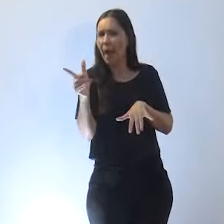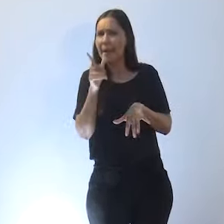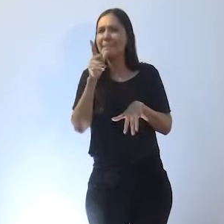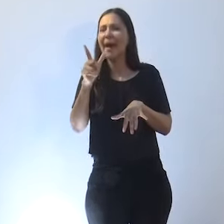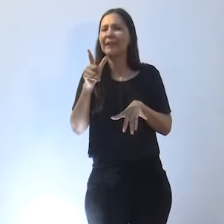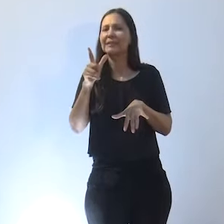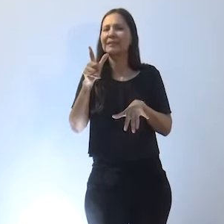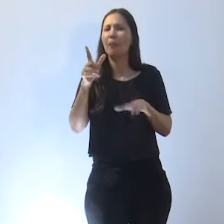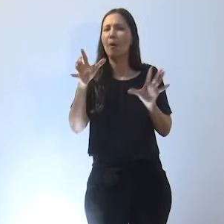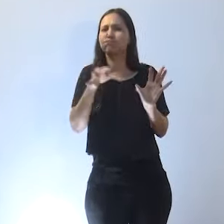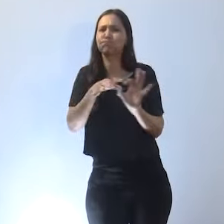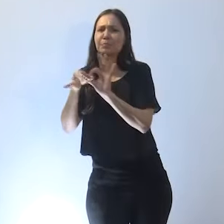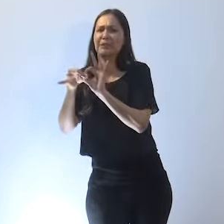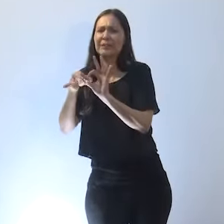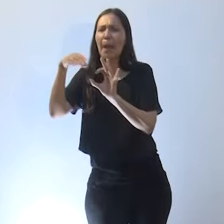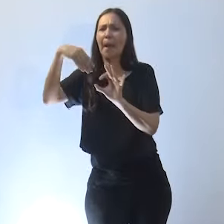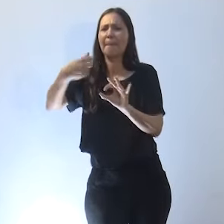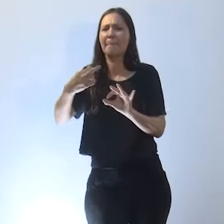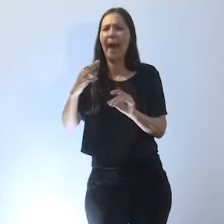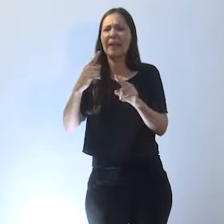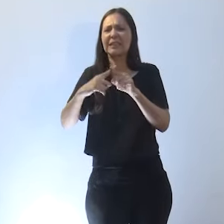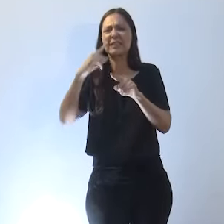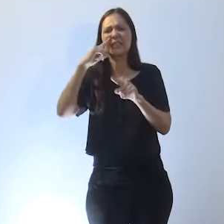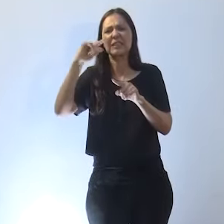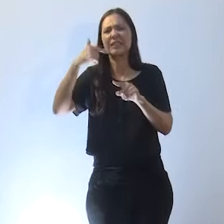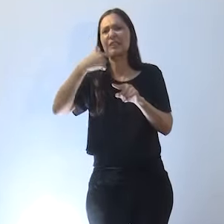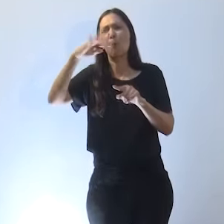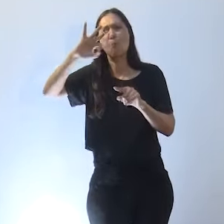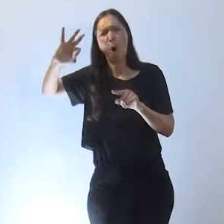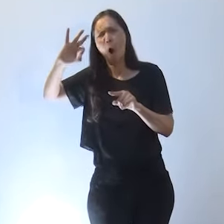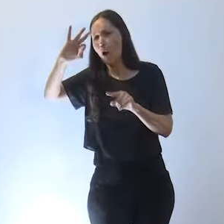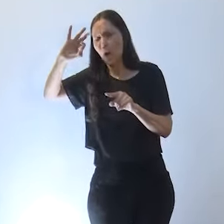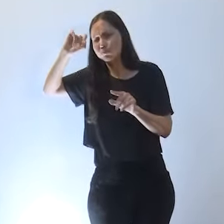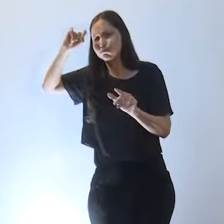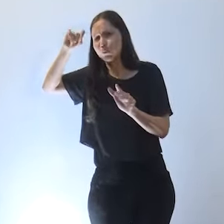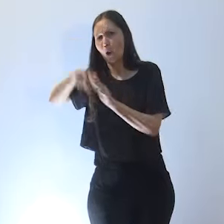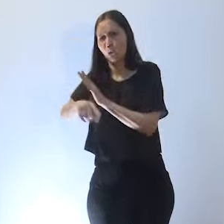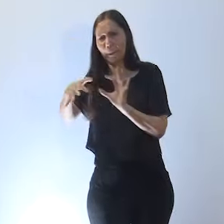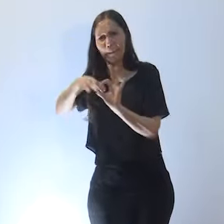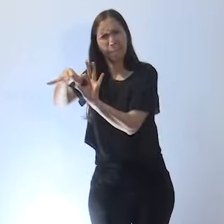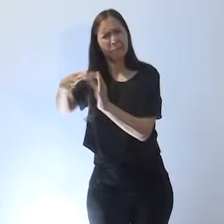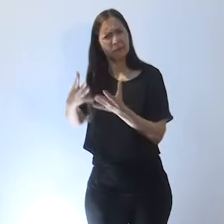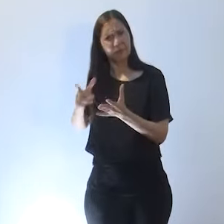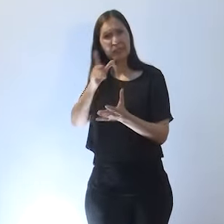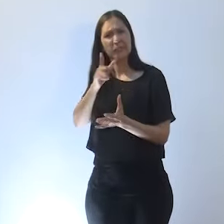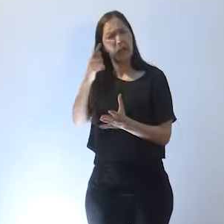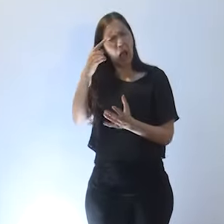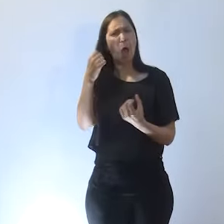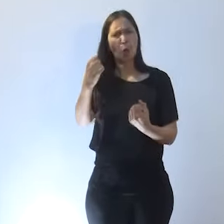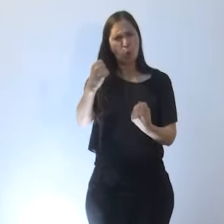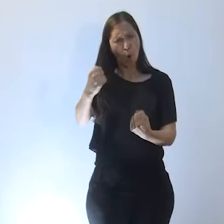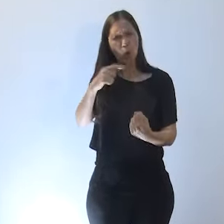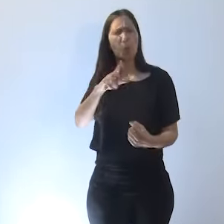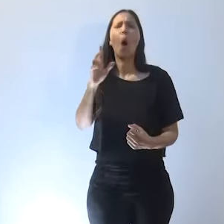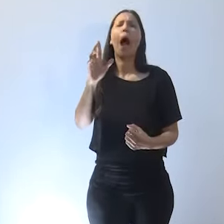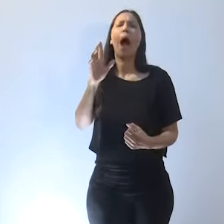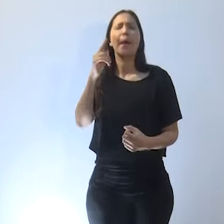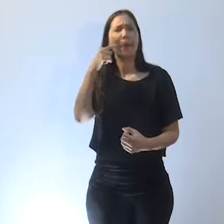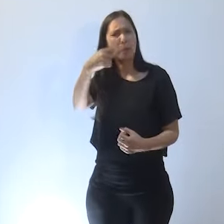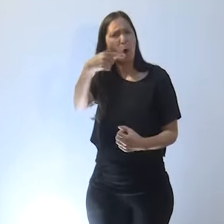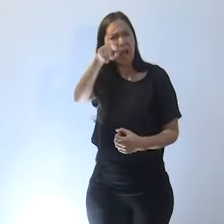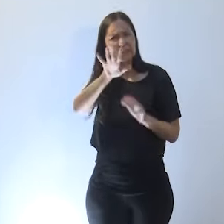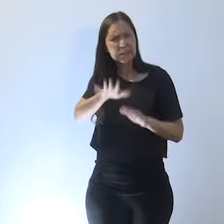no O sea tenemos laa vacía no o nos dan cosas Entonces vamos a votar o vamos a votar en contra sabemos que eso no funciona así